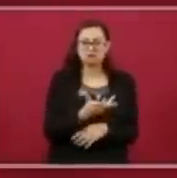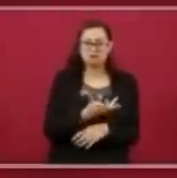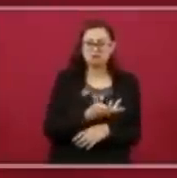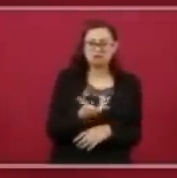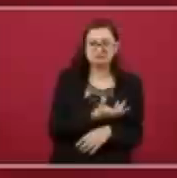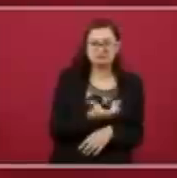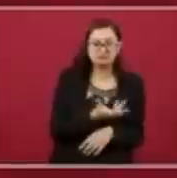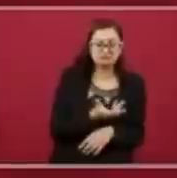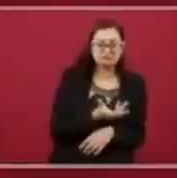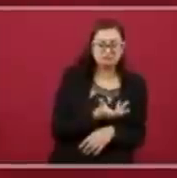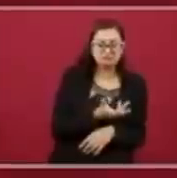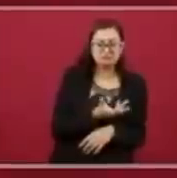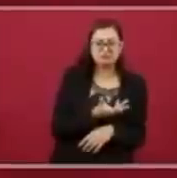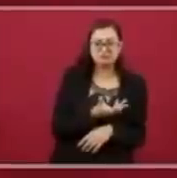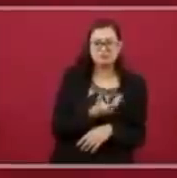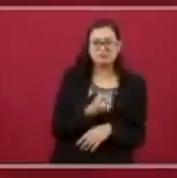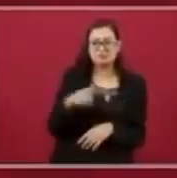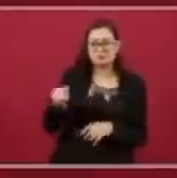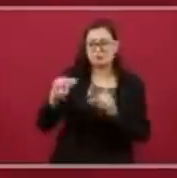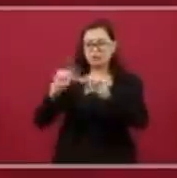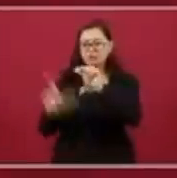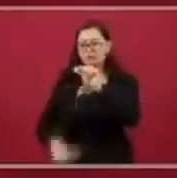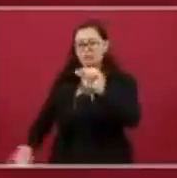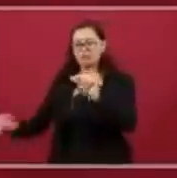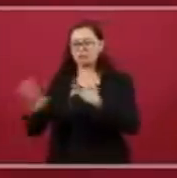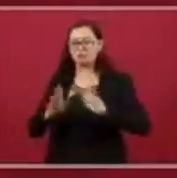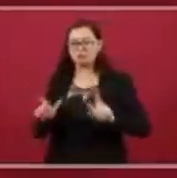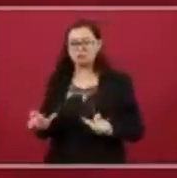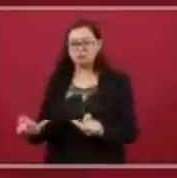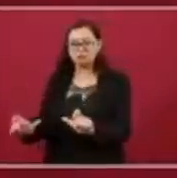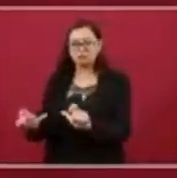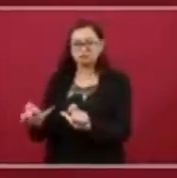en contra de la creación de la Guardia Nacional.